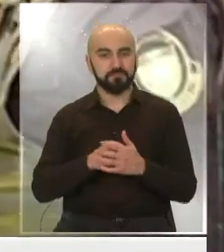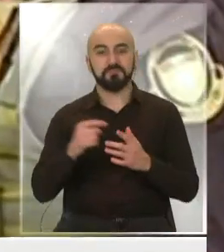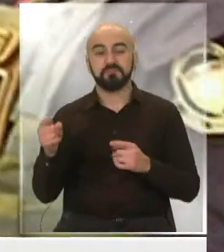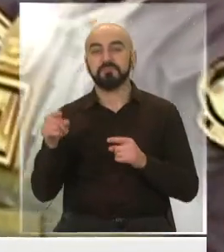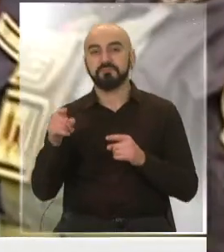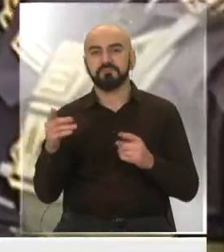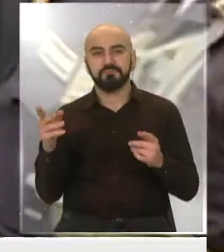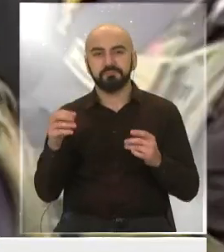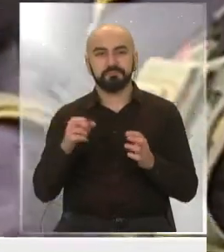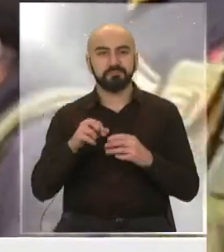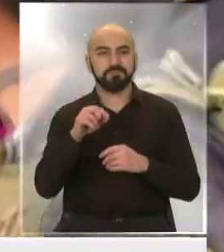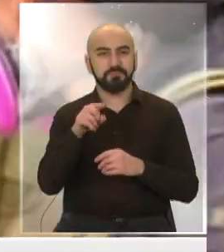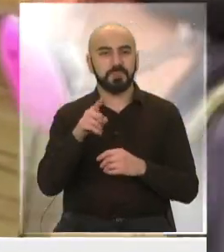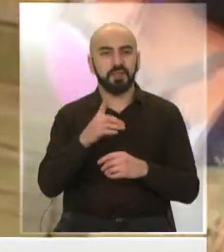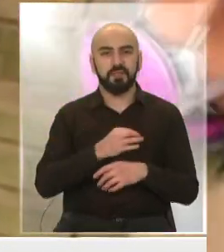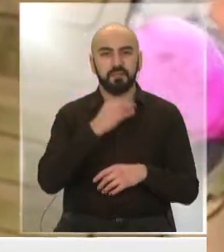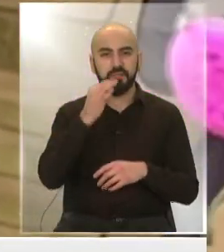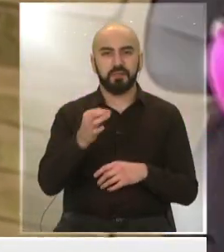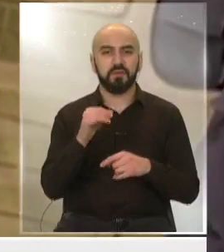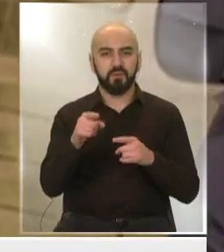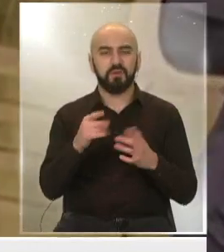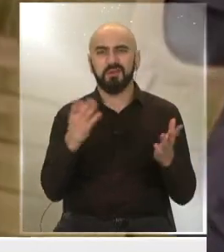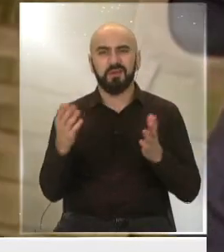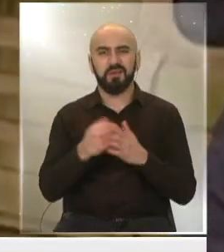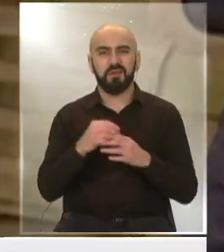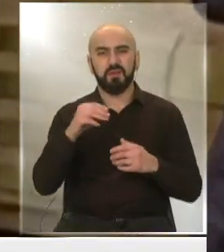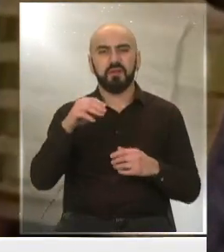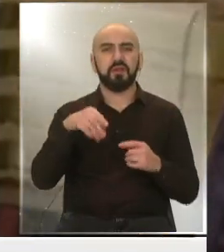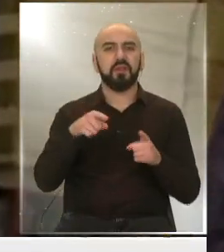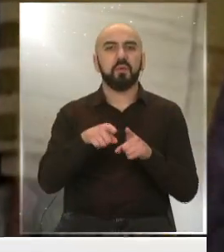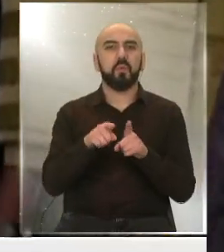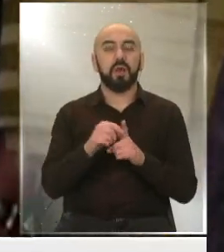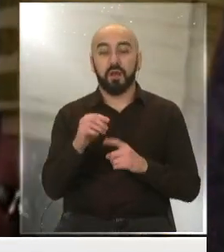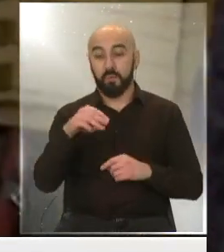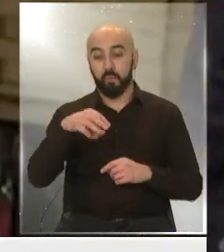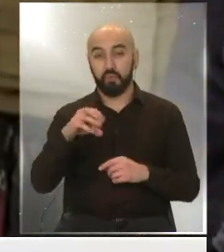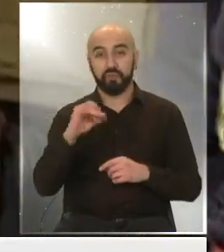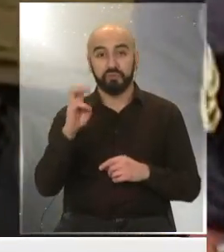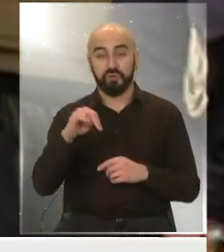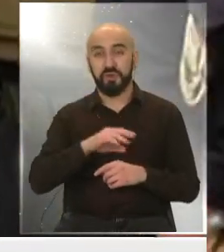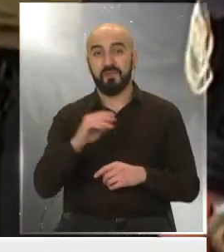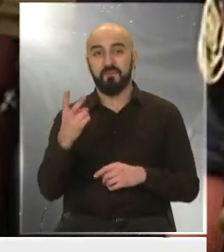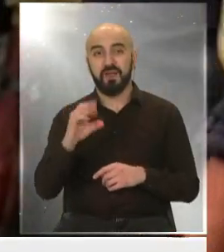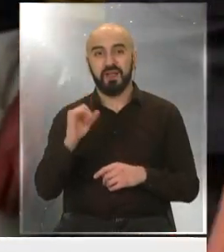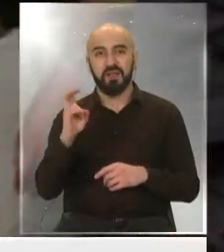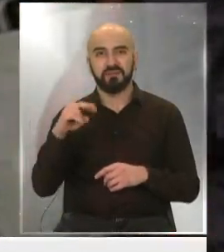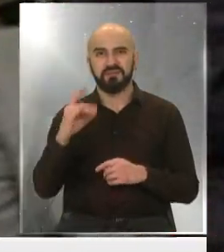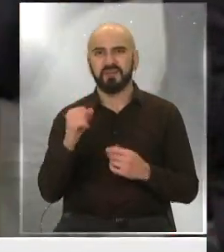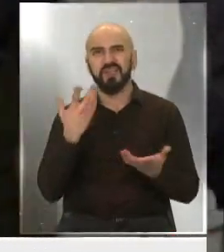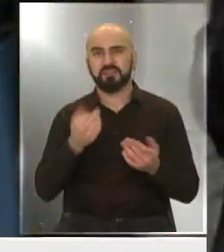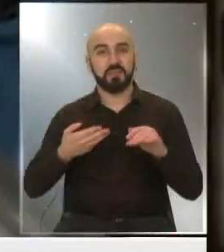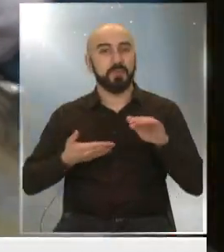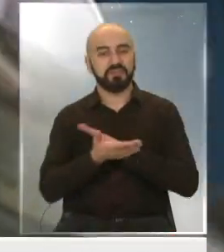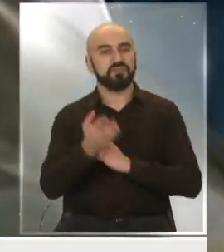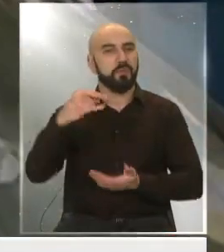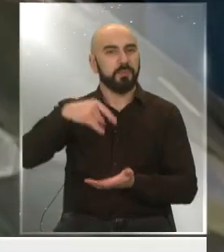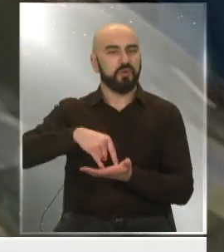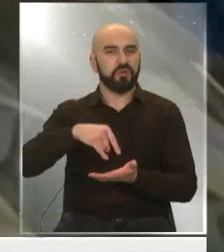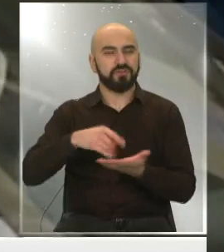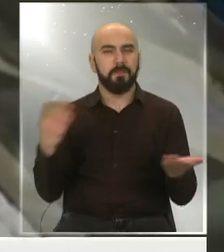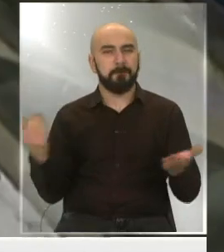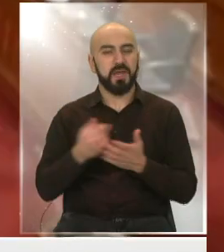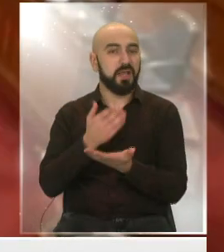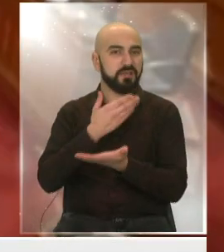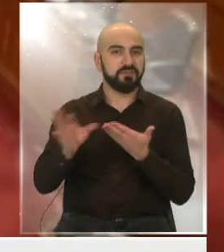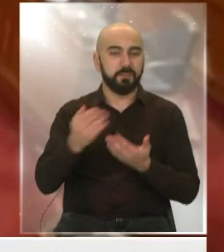Fujimori, quien se refirió a esta moción de vacancia que presentó parte de la oposición en el Congreso para destituir a Vizcarra.